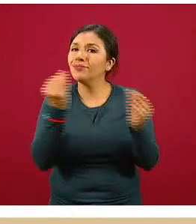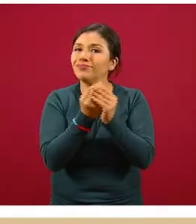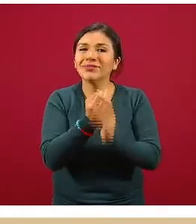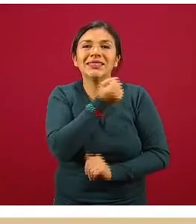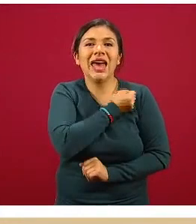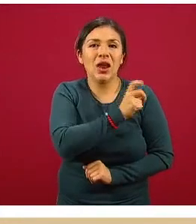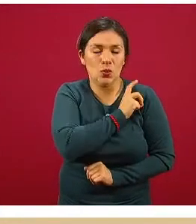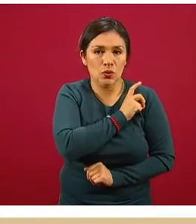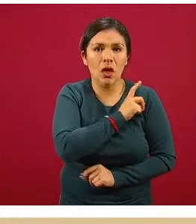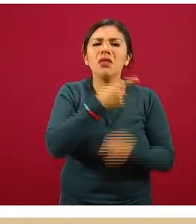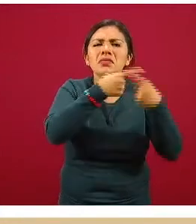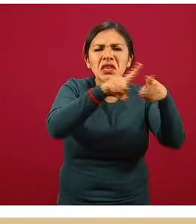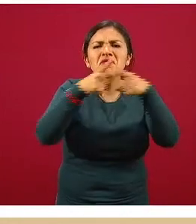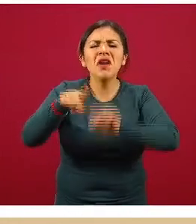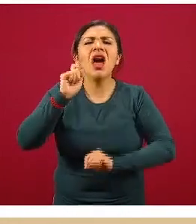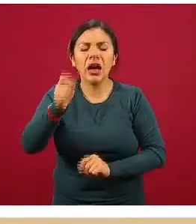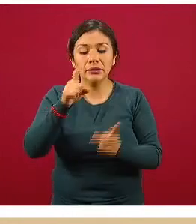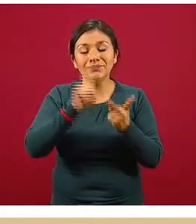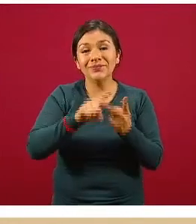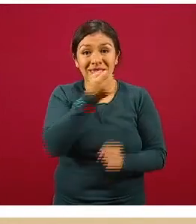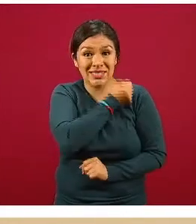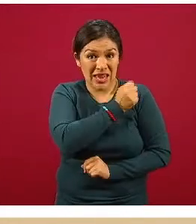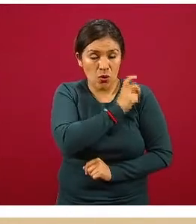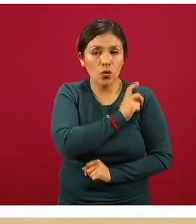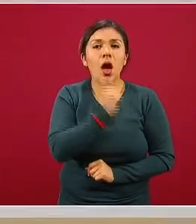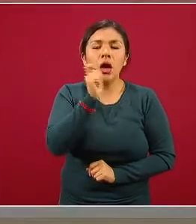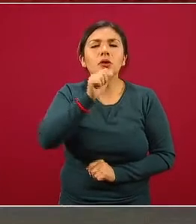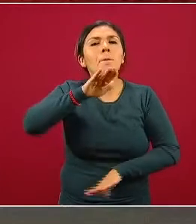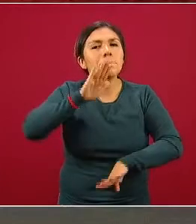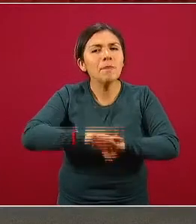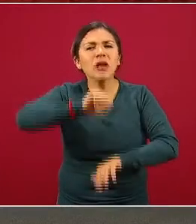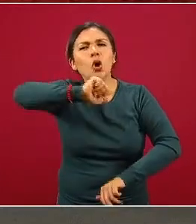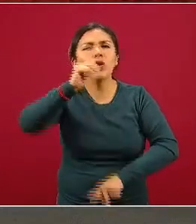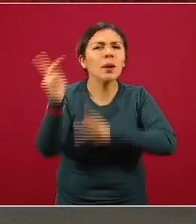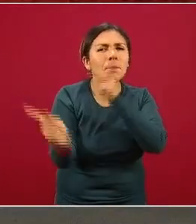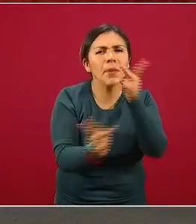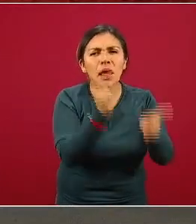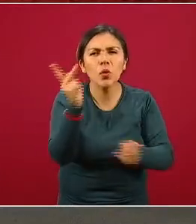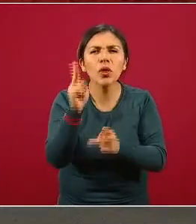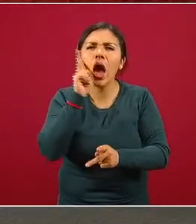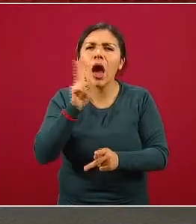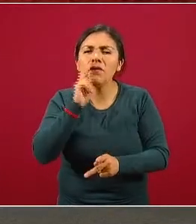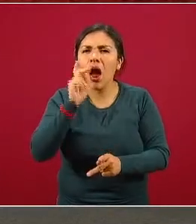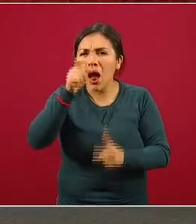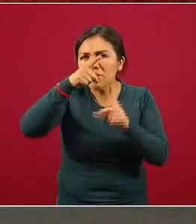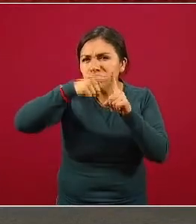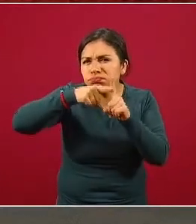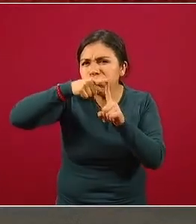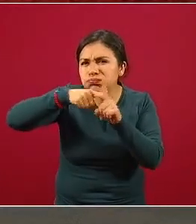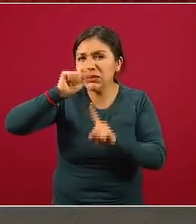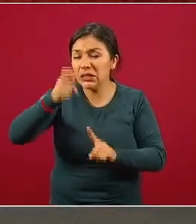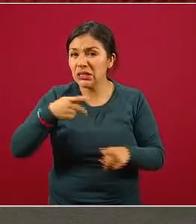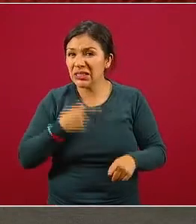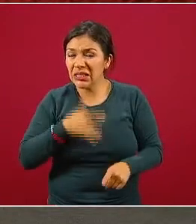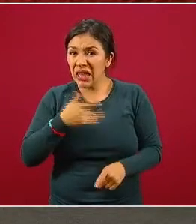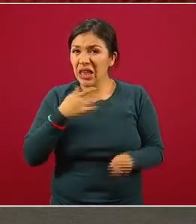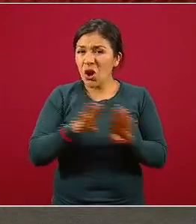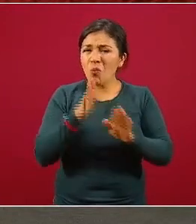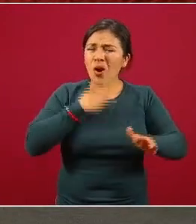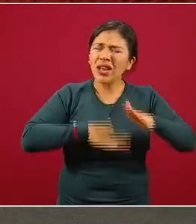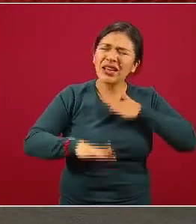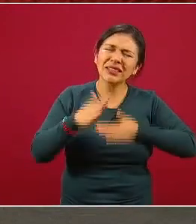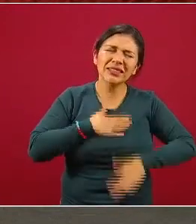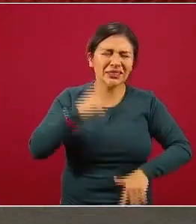diferencia es que al personal de salud se le mide algunos reactivos, algunos ítems que miden los síndromes asociados a desgaste que